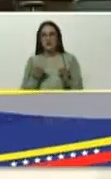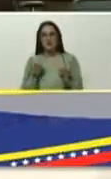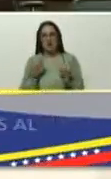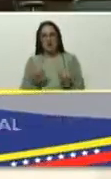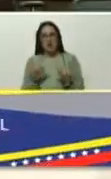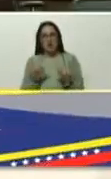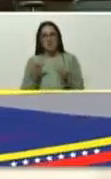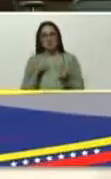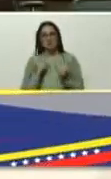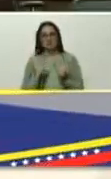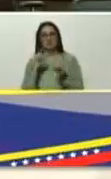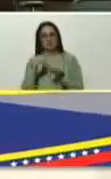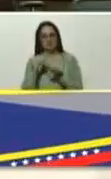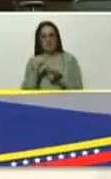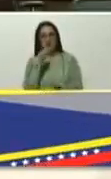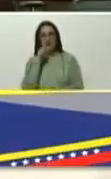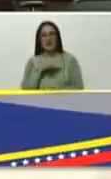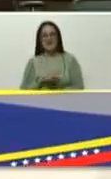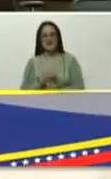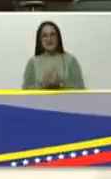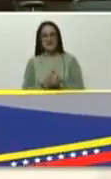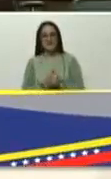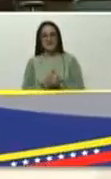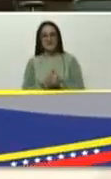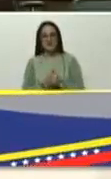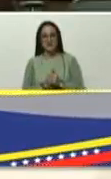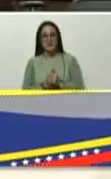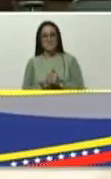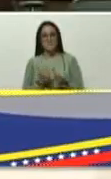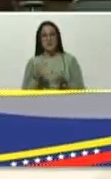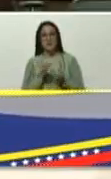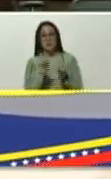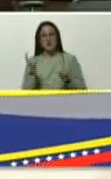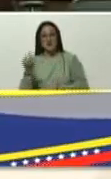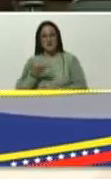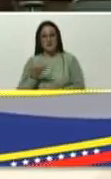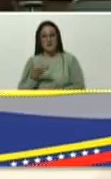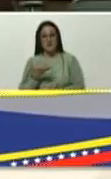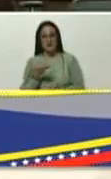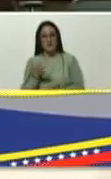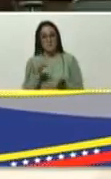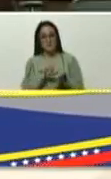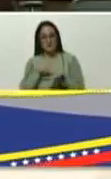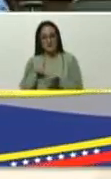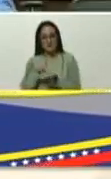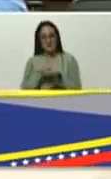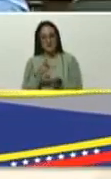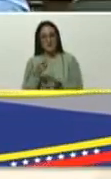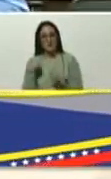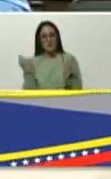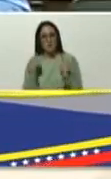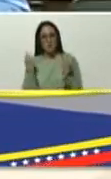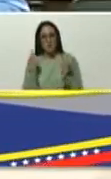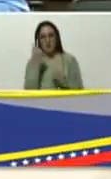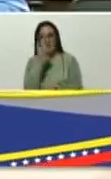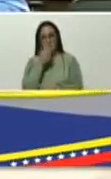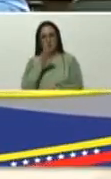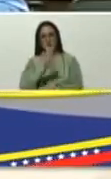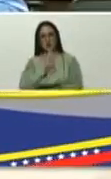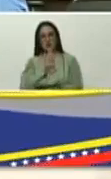de la historia. Estamos en el camino correcto. La democracia verdadera, participativa, popular,